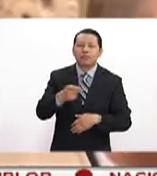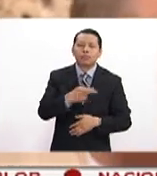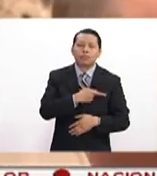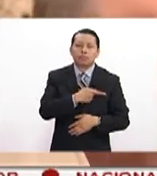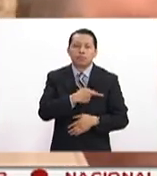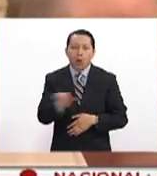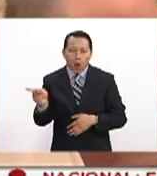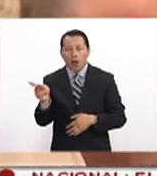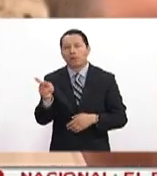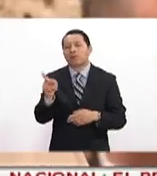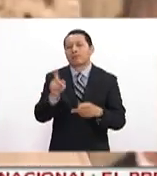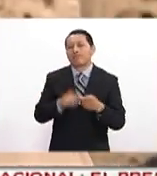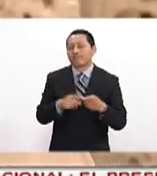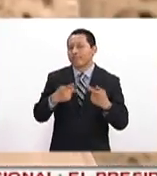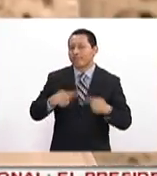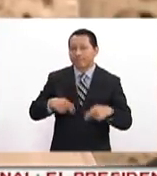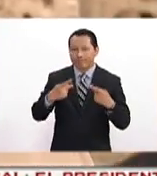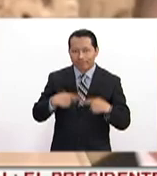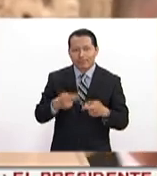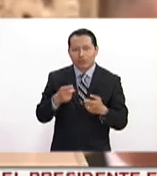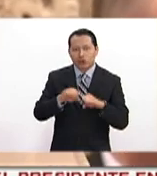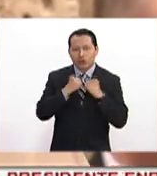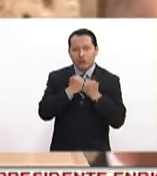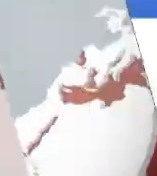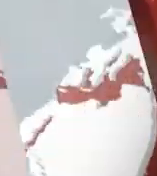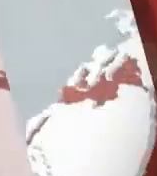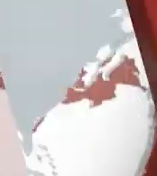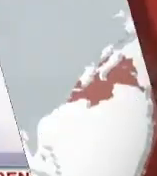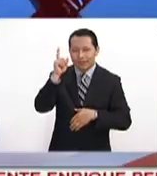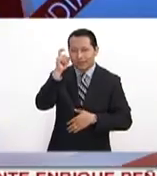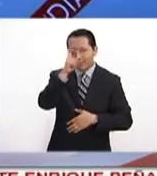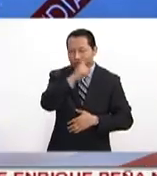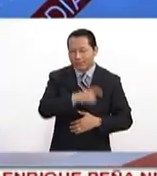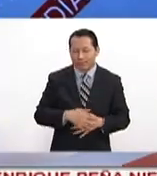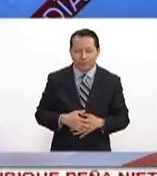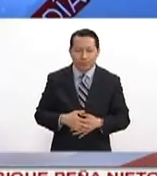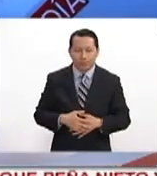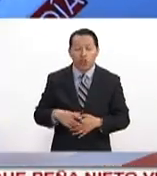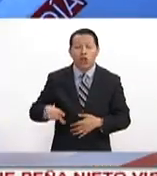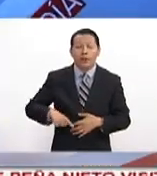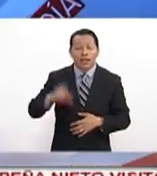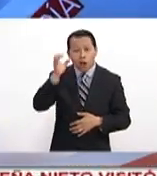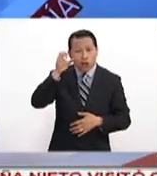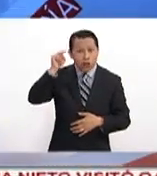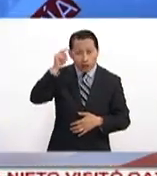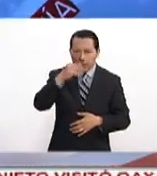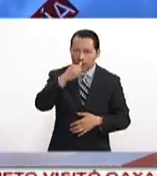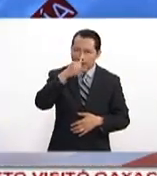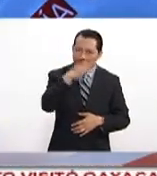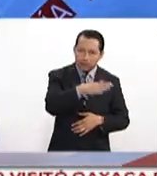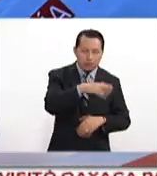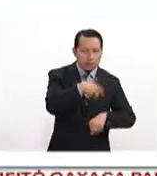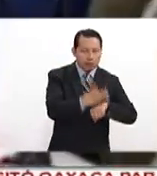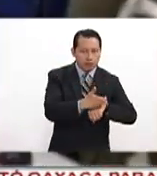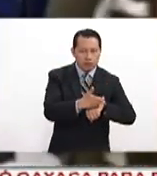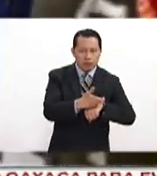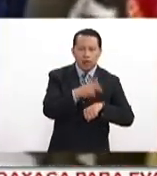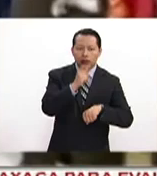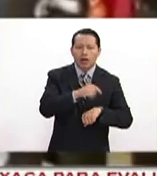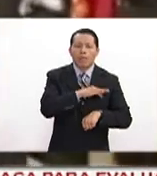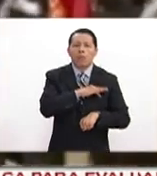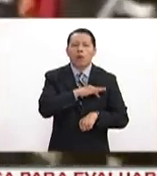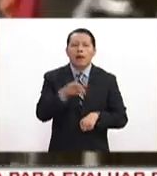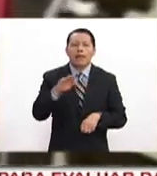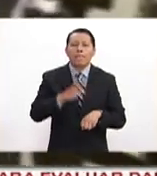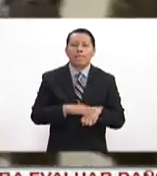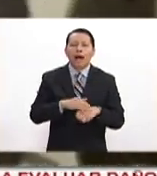y desfavorecidos de la sociedad. El gobierno de Corea del Norte amenazó a los Estados Unidos con ocasionar el mayor